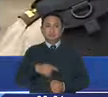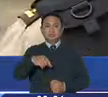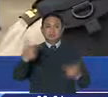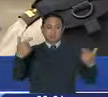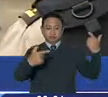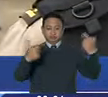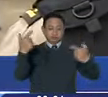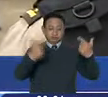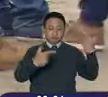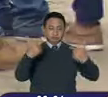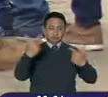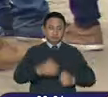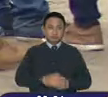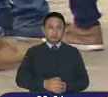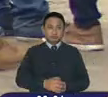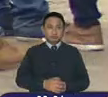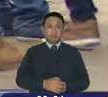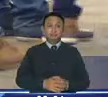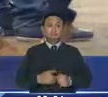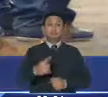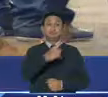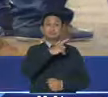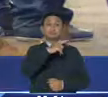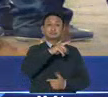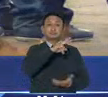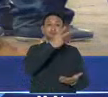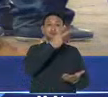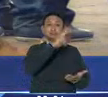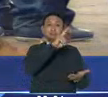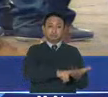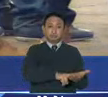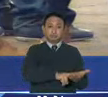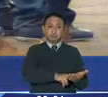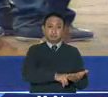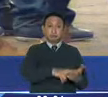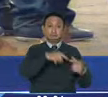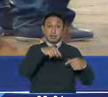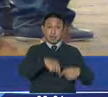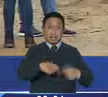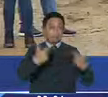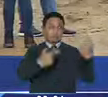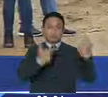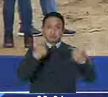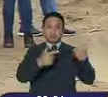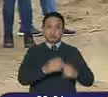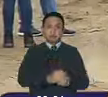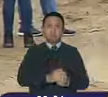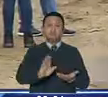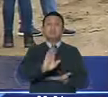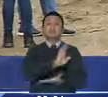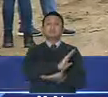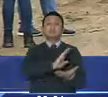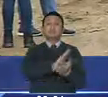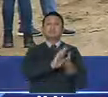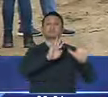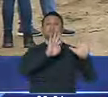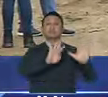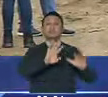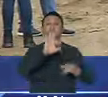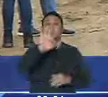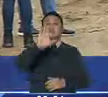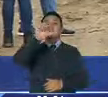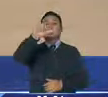del delincuente. El ciudadano abatido quedó en esa calle donde se registró el cruce de disparos. Es el bloque 9 de Flor de Bastión al noroeste